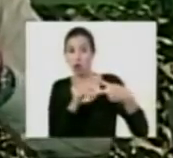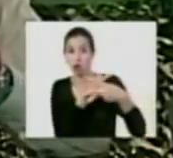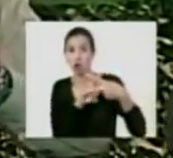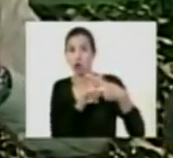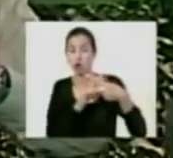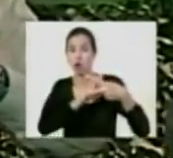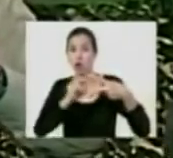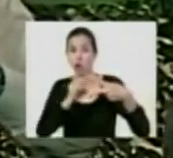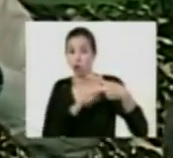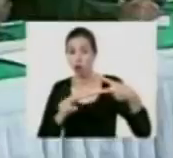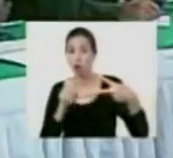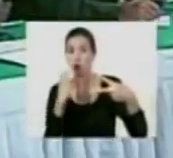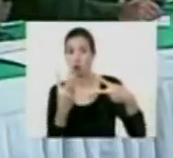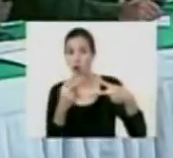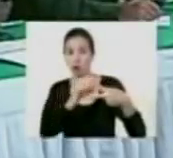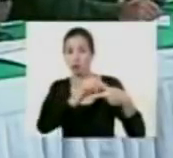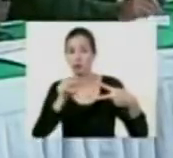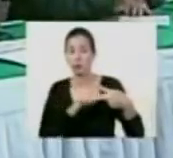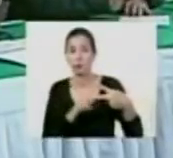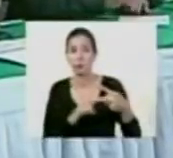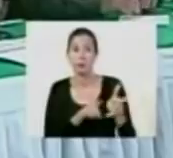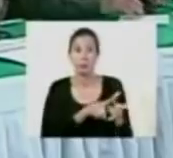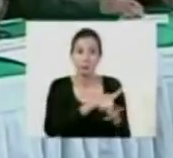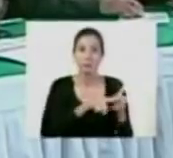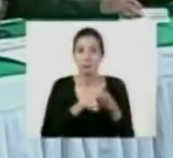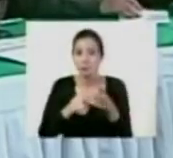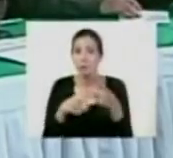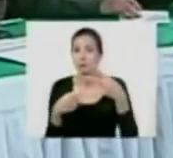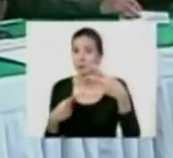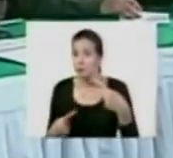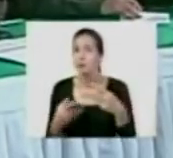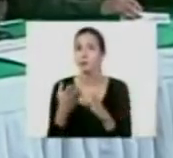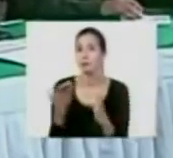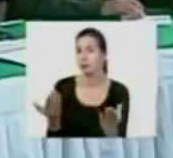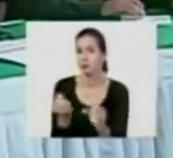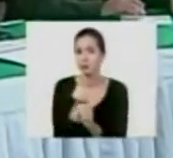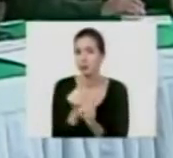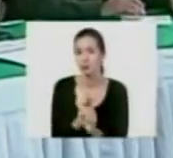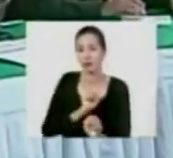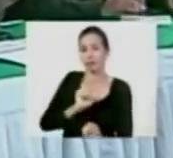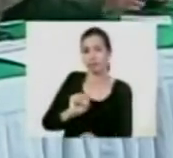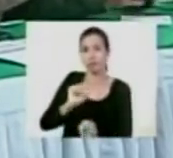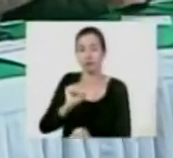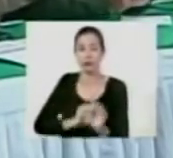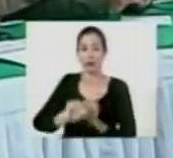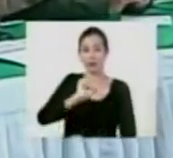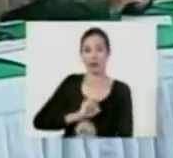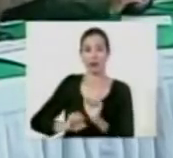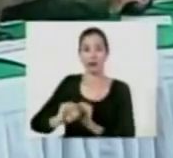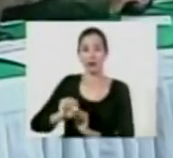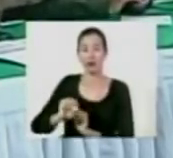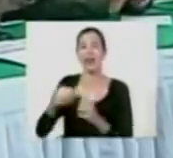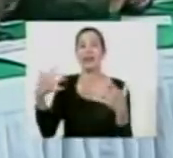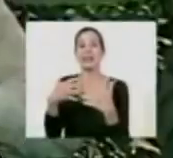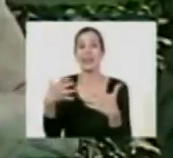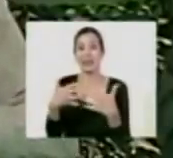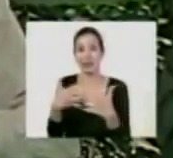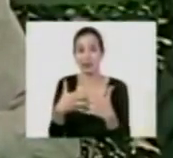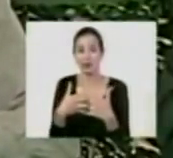centrales de avance para contener y derrotar la guerra no convencional en sus dos frentes principales, el